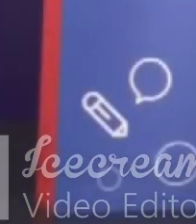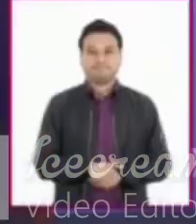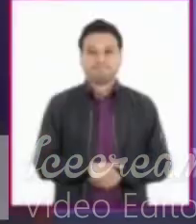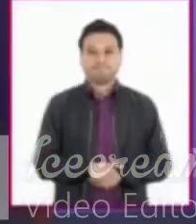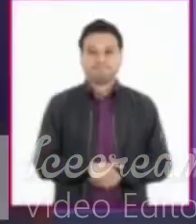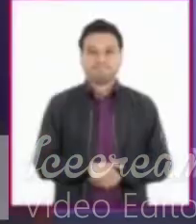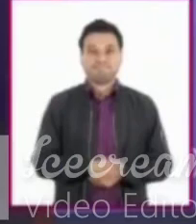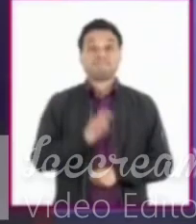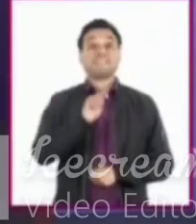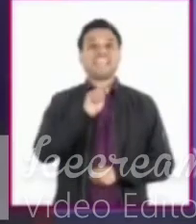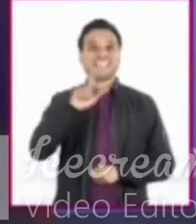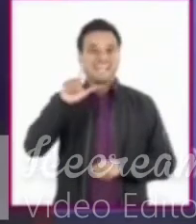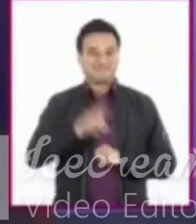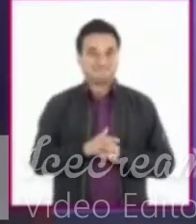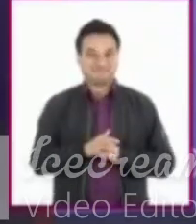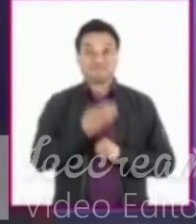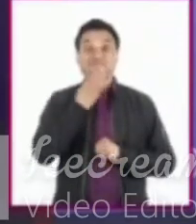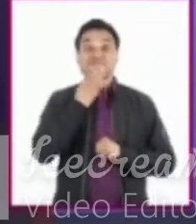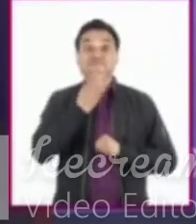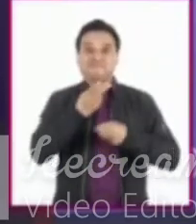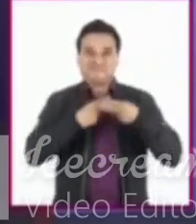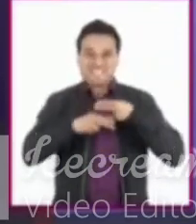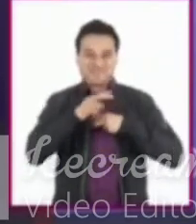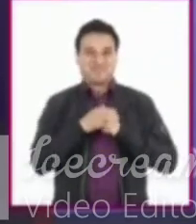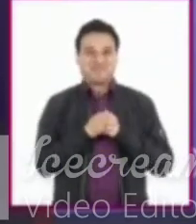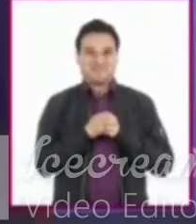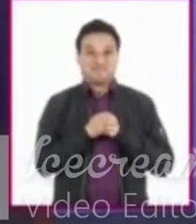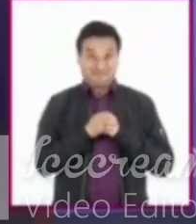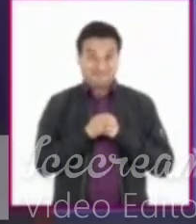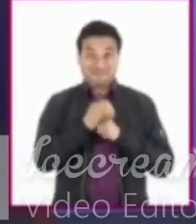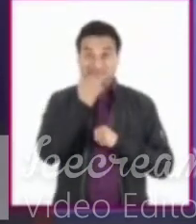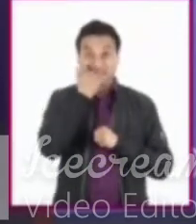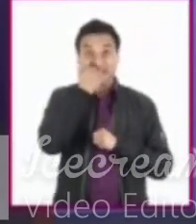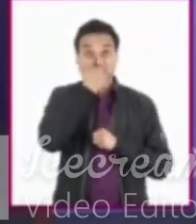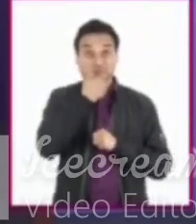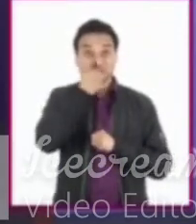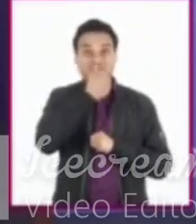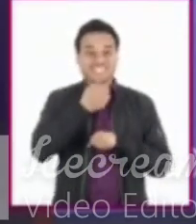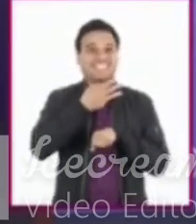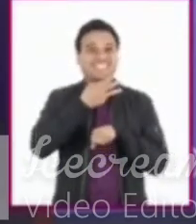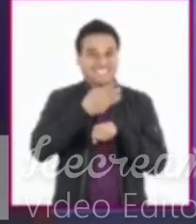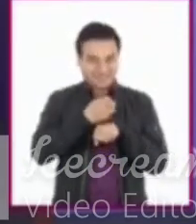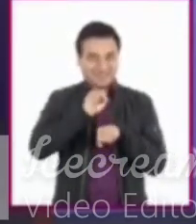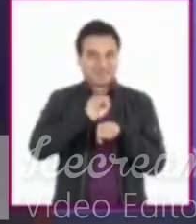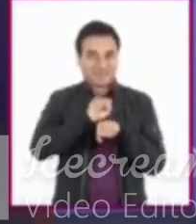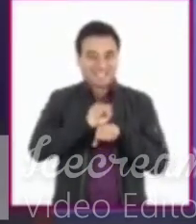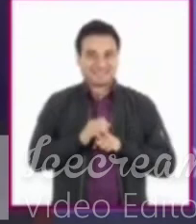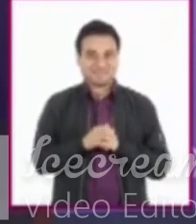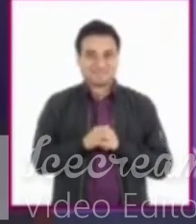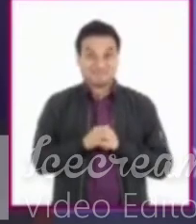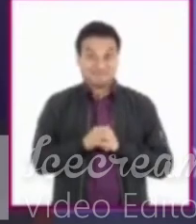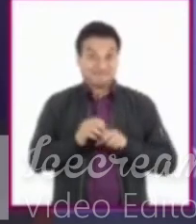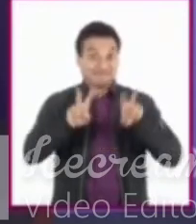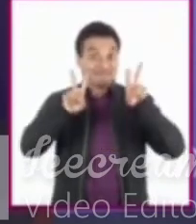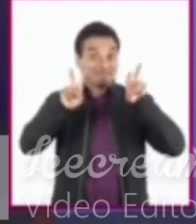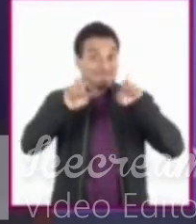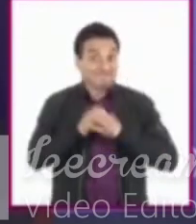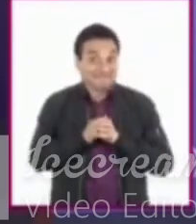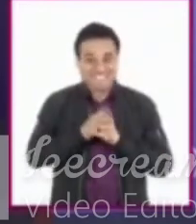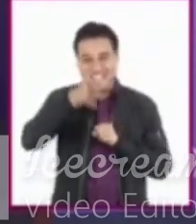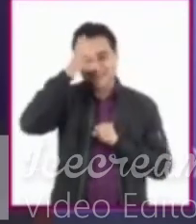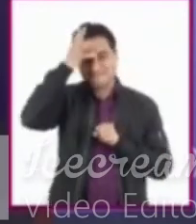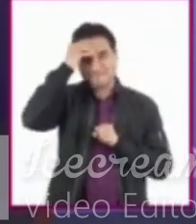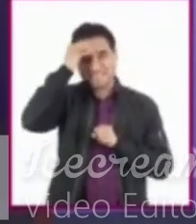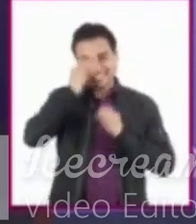¿Qué tal? Sean bienvenidas y bienvenidos, alumnos de tercero de secundaria, a una nueva emisión de Aprende